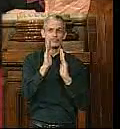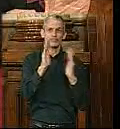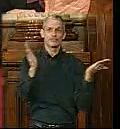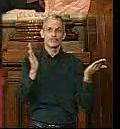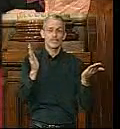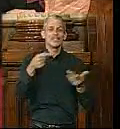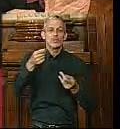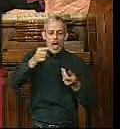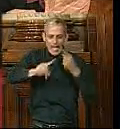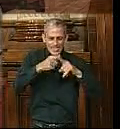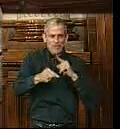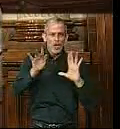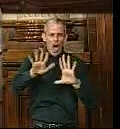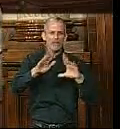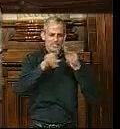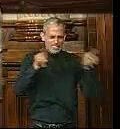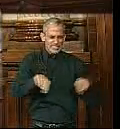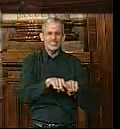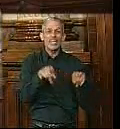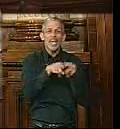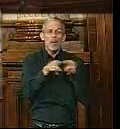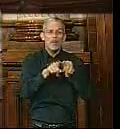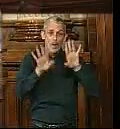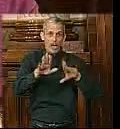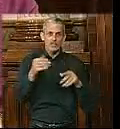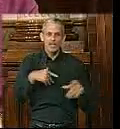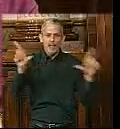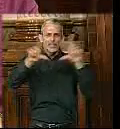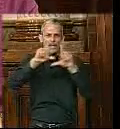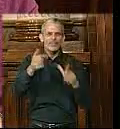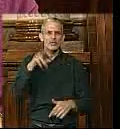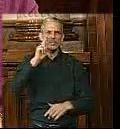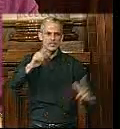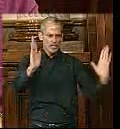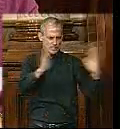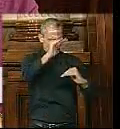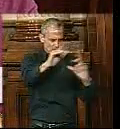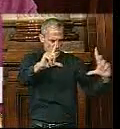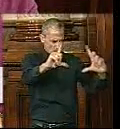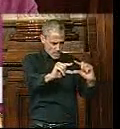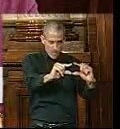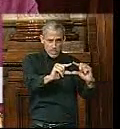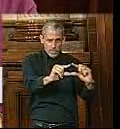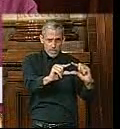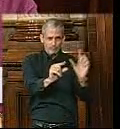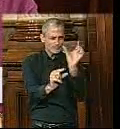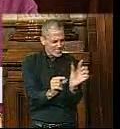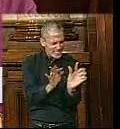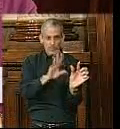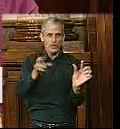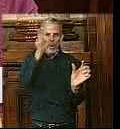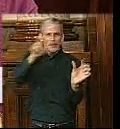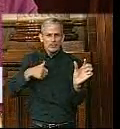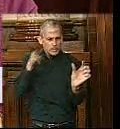cara? Si pudieras decirlo en palabras. Es lo que está pasando ahora cuando el recuadro es tan chiquitito, porque la gente, las personas sordas no pueden